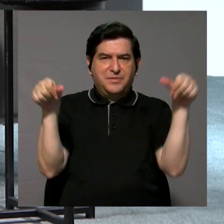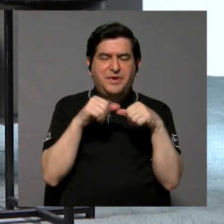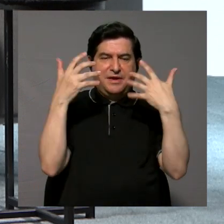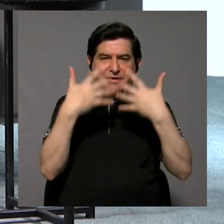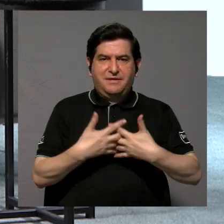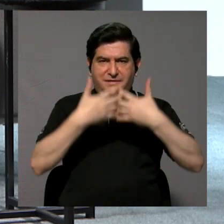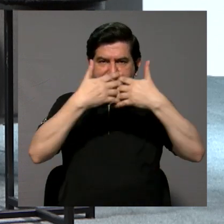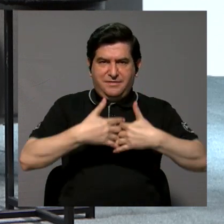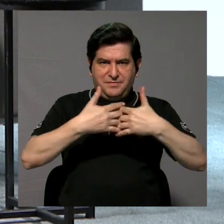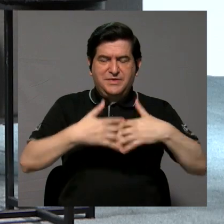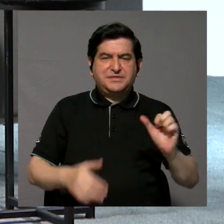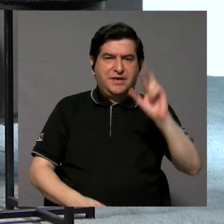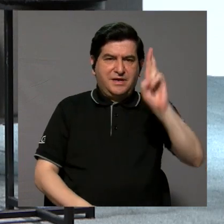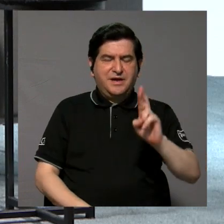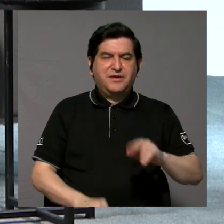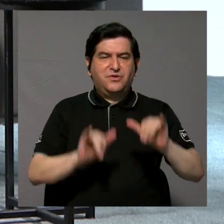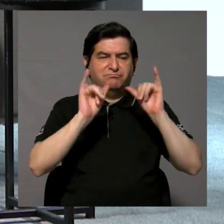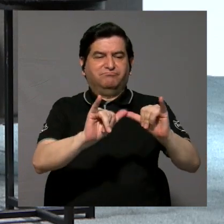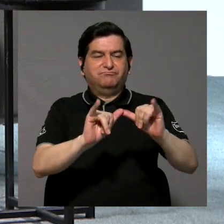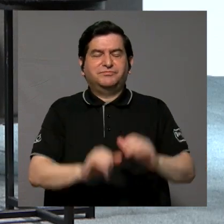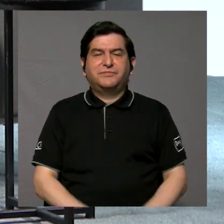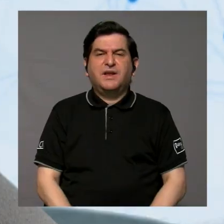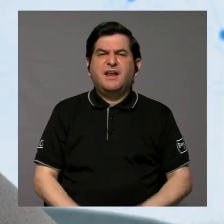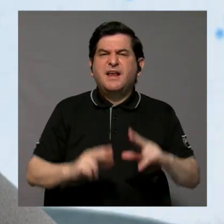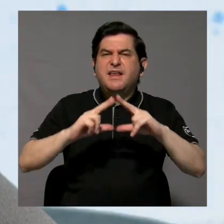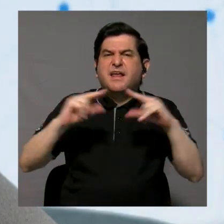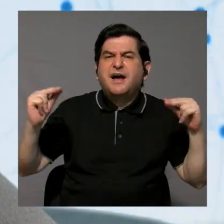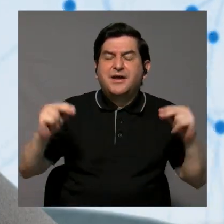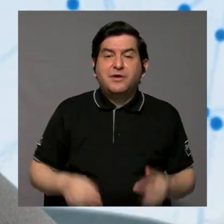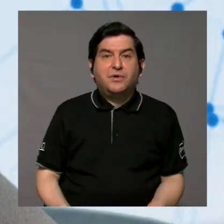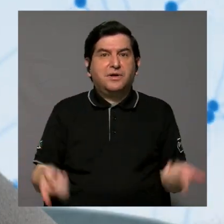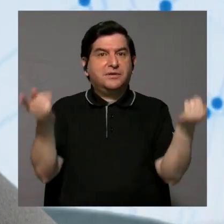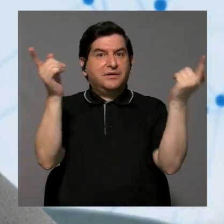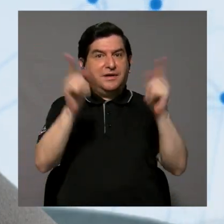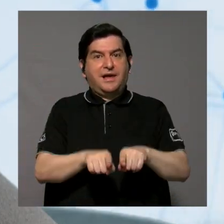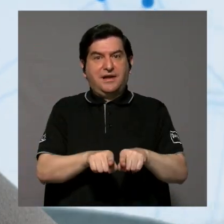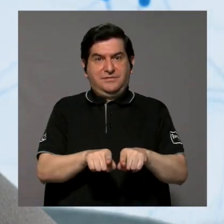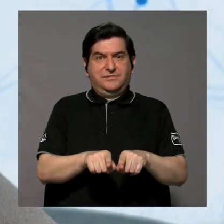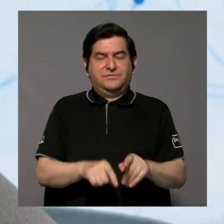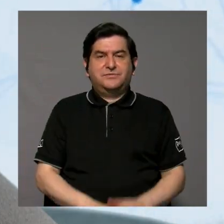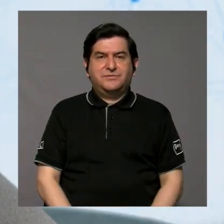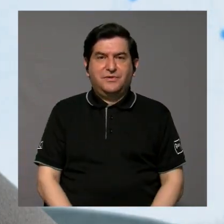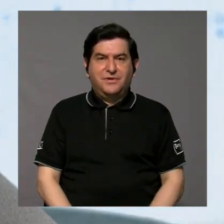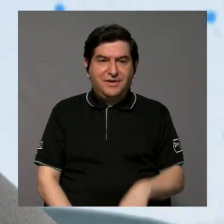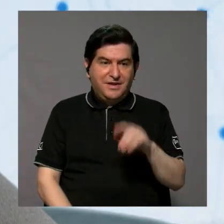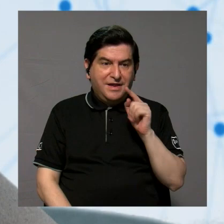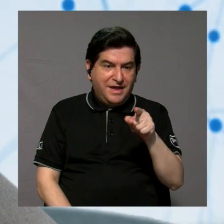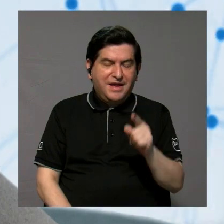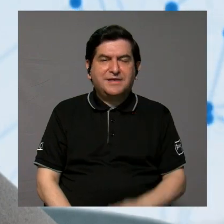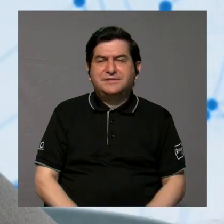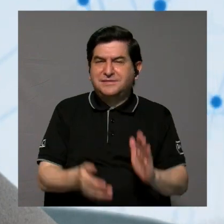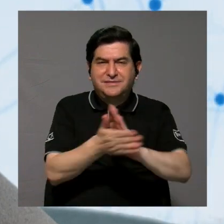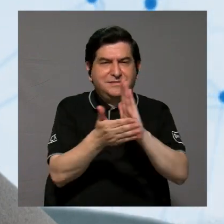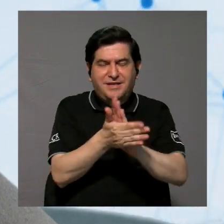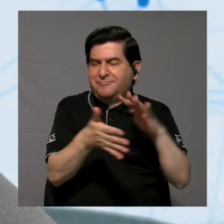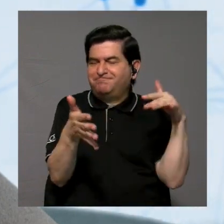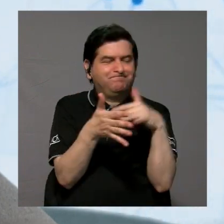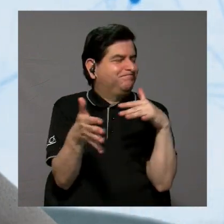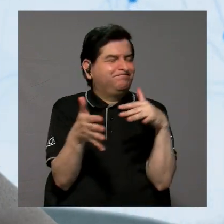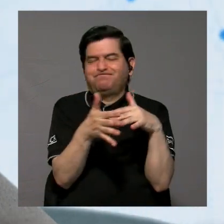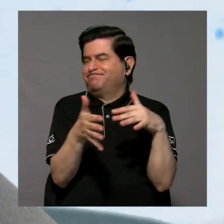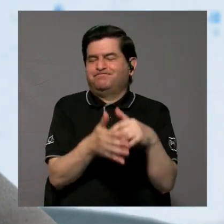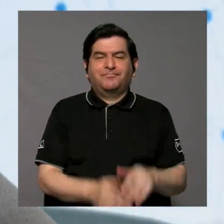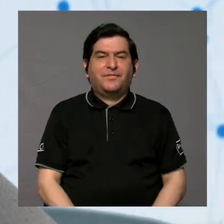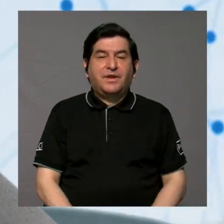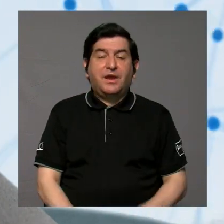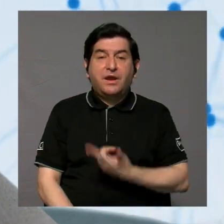empresarial costarricense. ¿Nicaragua? Bueno, Nicaragua es un caso que en este paper en particular no lo estudiamos porque a la